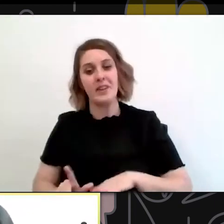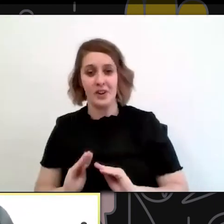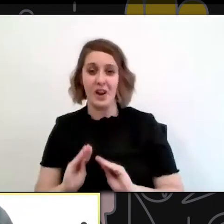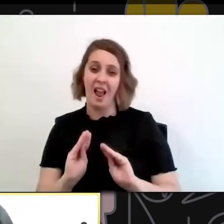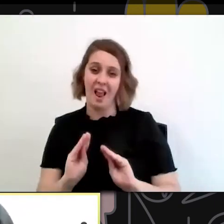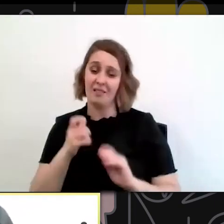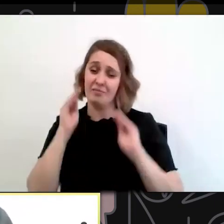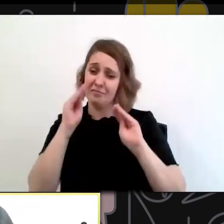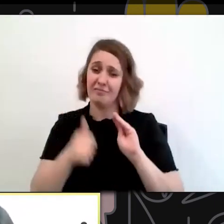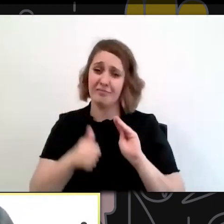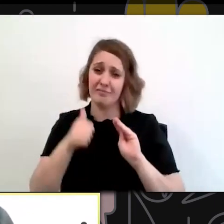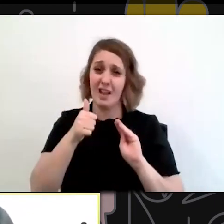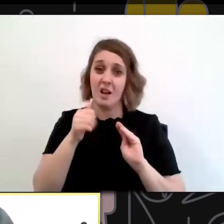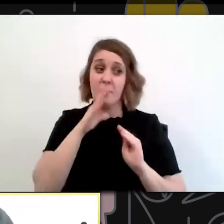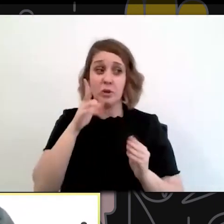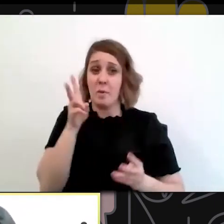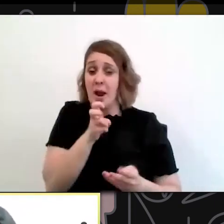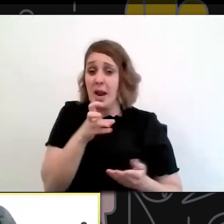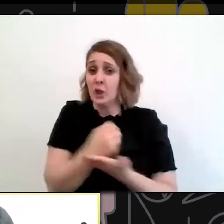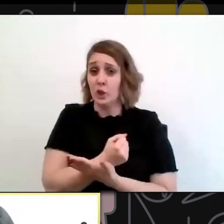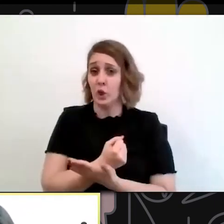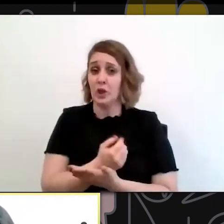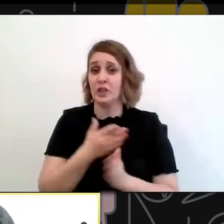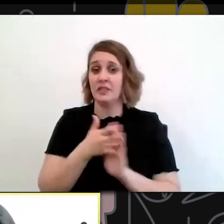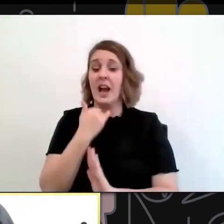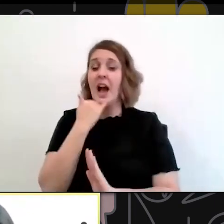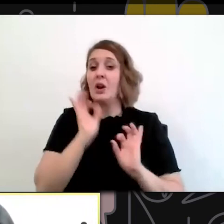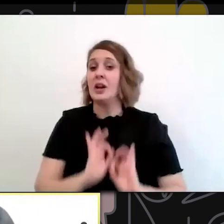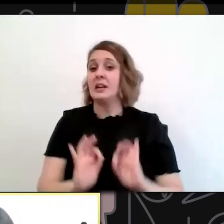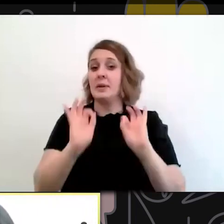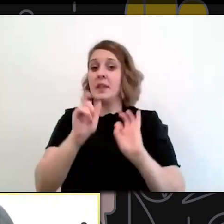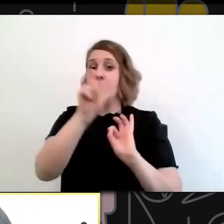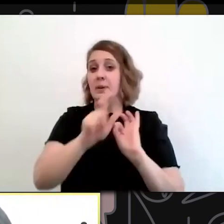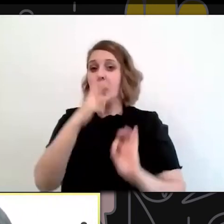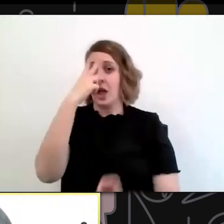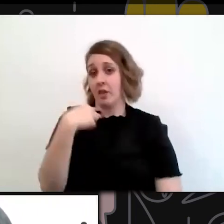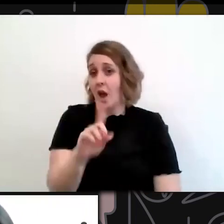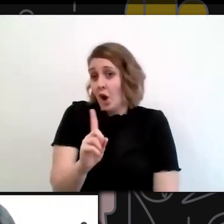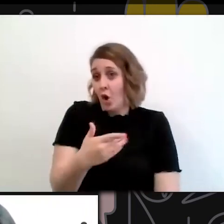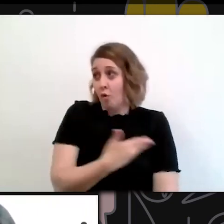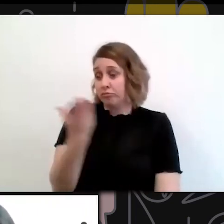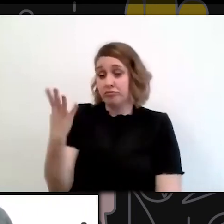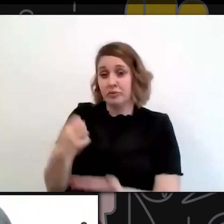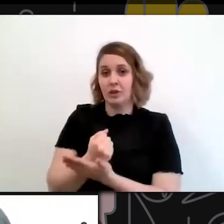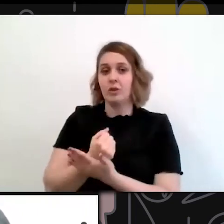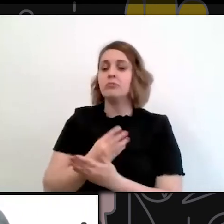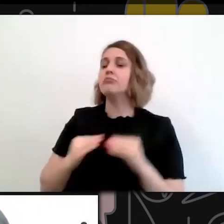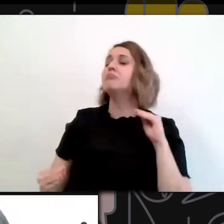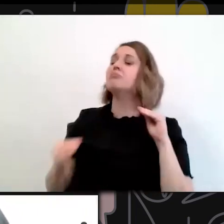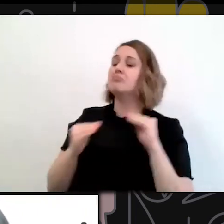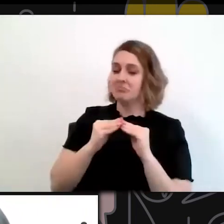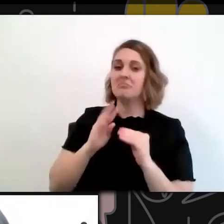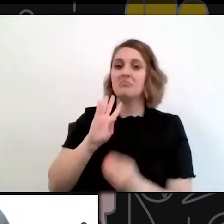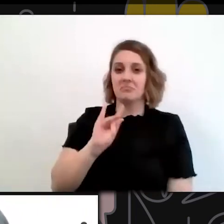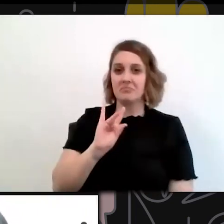Que al final es que esto vale para todos, no es una cosa exclusiva de una persona ciega. Totalmente de acuerdo, ¿no? Y que